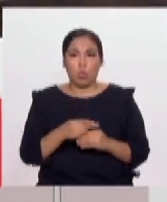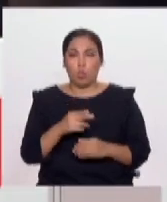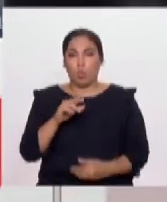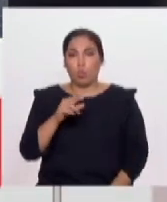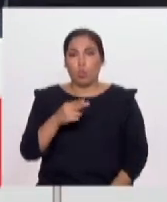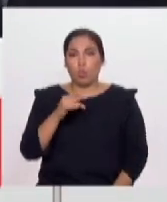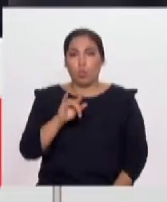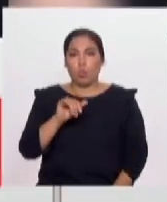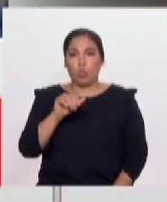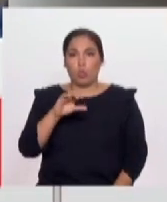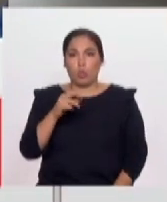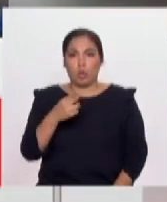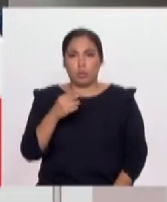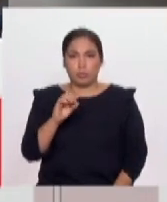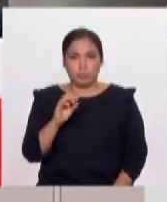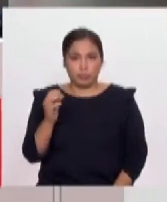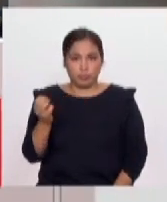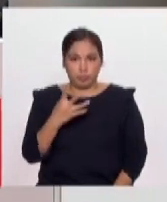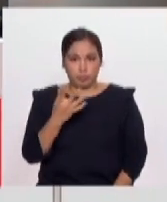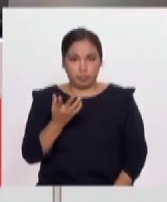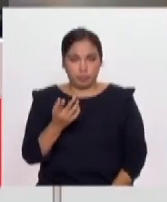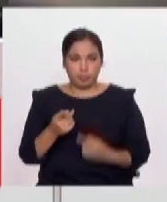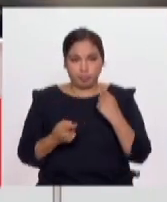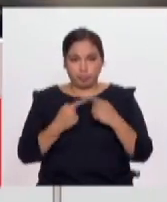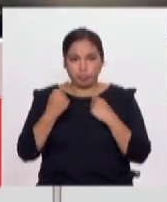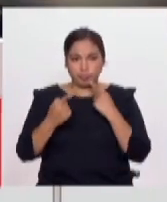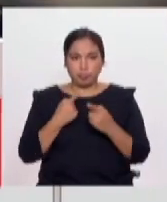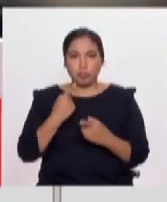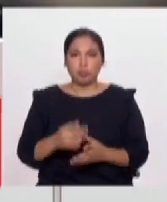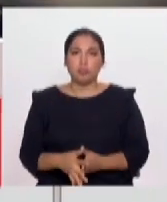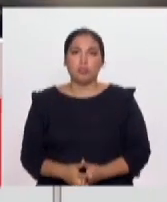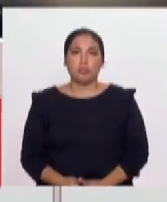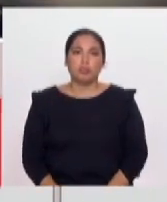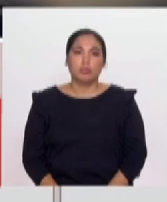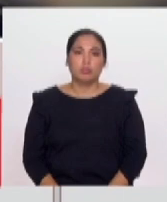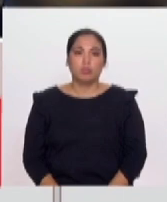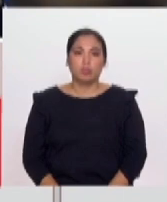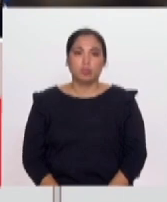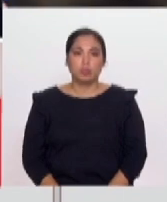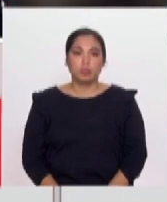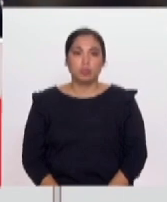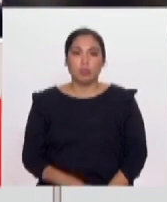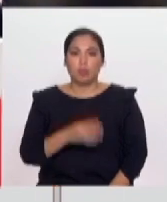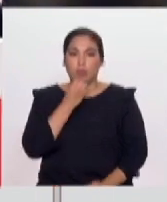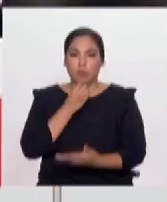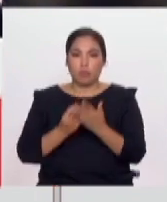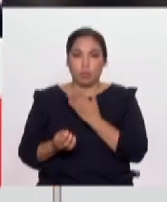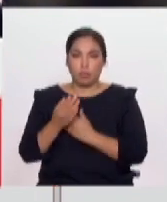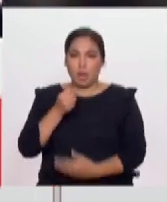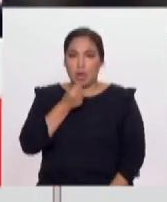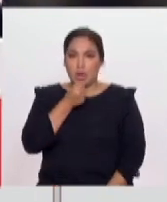que nos va a contar los pormenores de esta situación y de este caso. ¿Qué tal, Gerson? ¿Cómo estás? Buenos días.